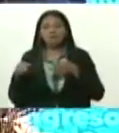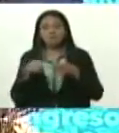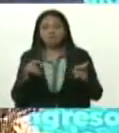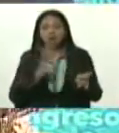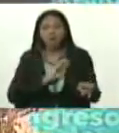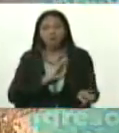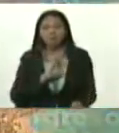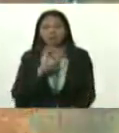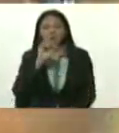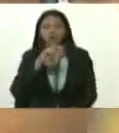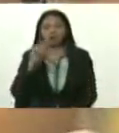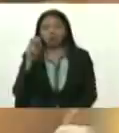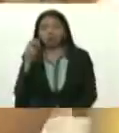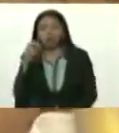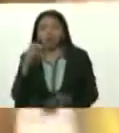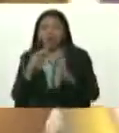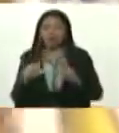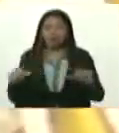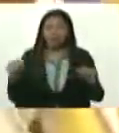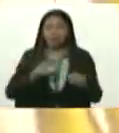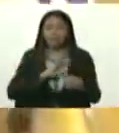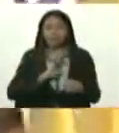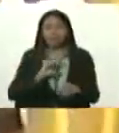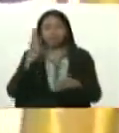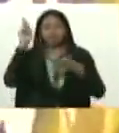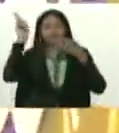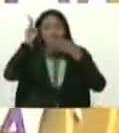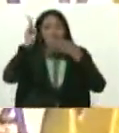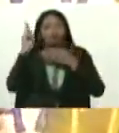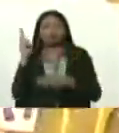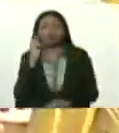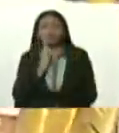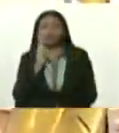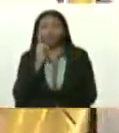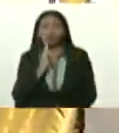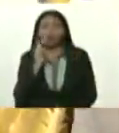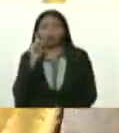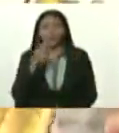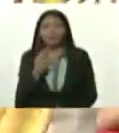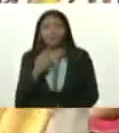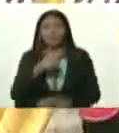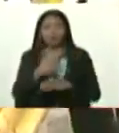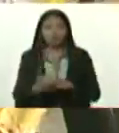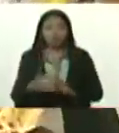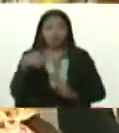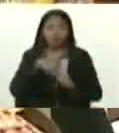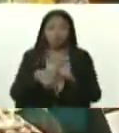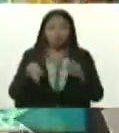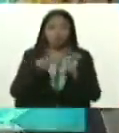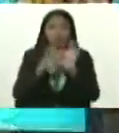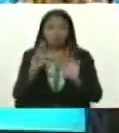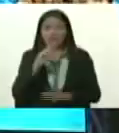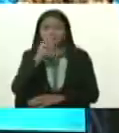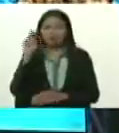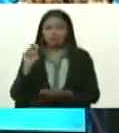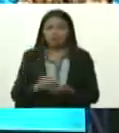en la tierra profunda de Guaycaipuro y de Bolívar. Es un proyecto profundamente